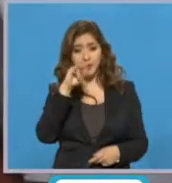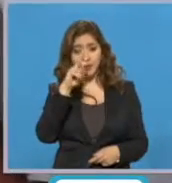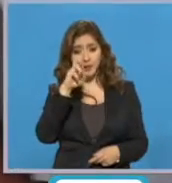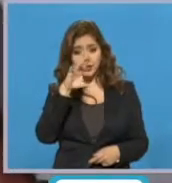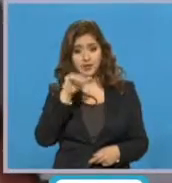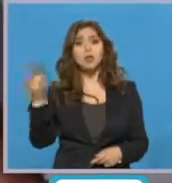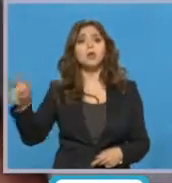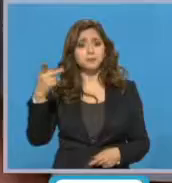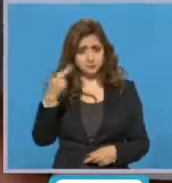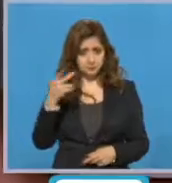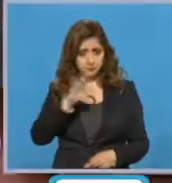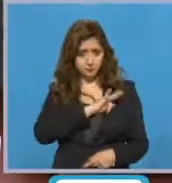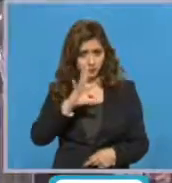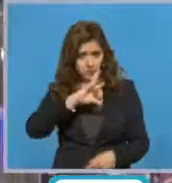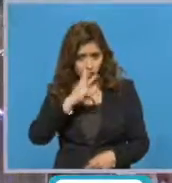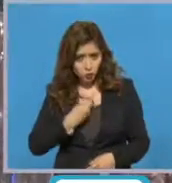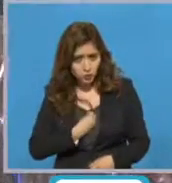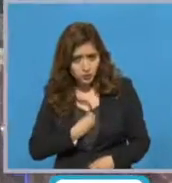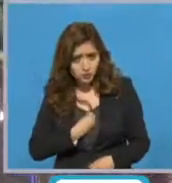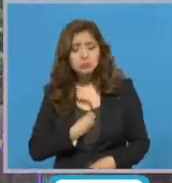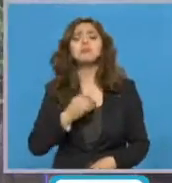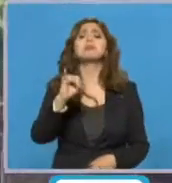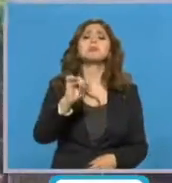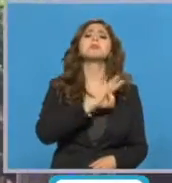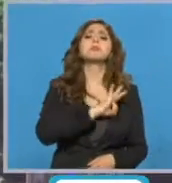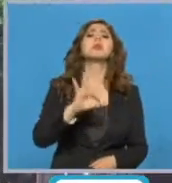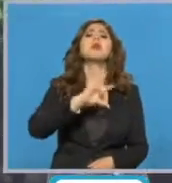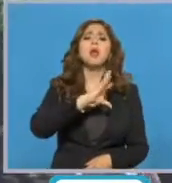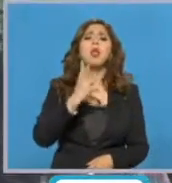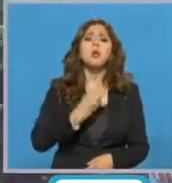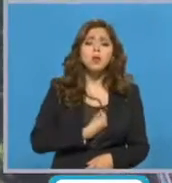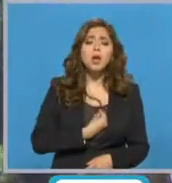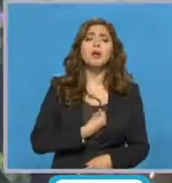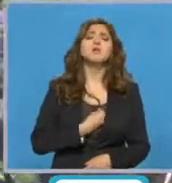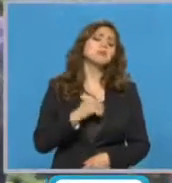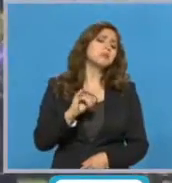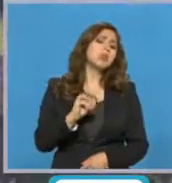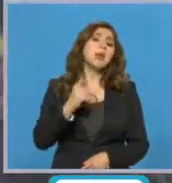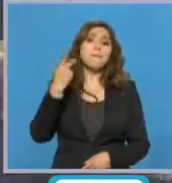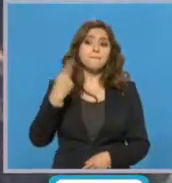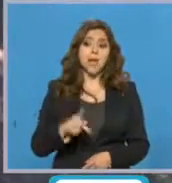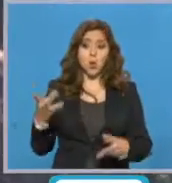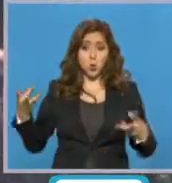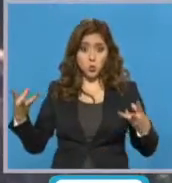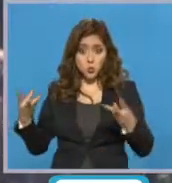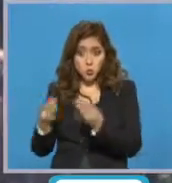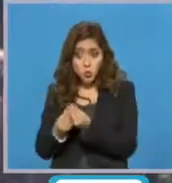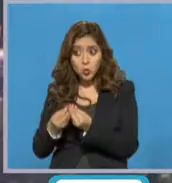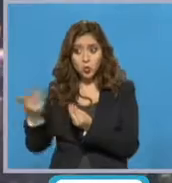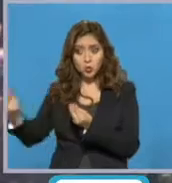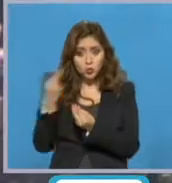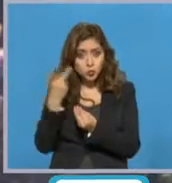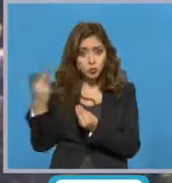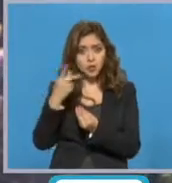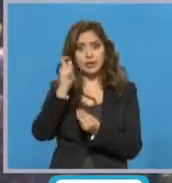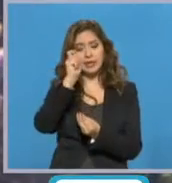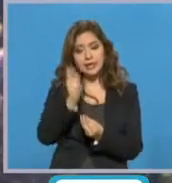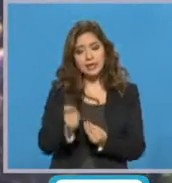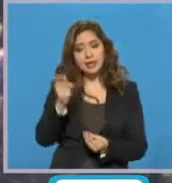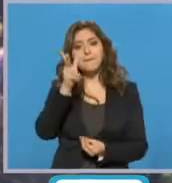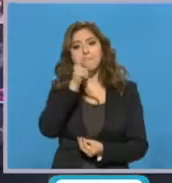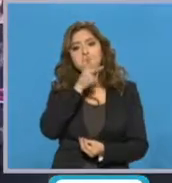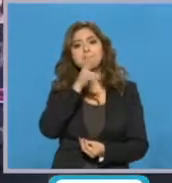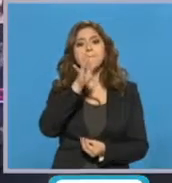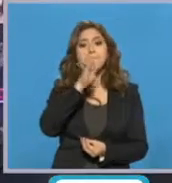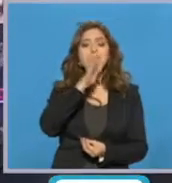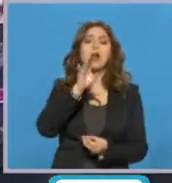del matrimonio. No, simplemente cualquiera de las dos. Ahora, no juntos, o sea, Ujú. no como padres ambos, ahí sí